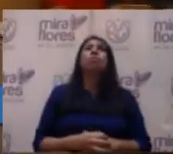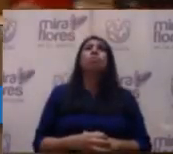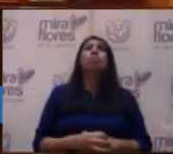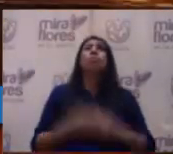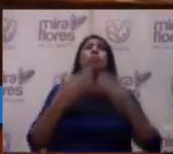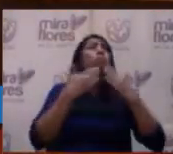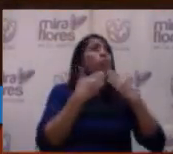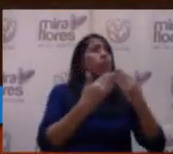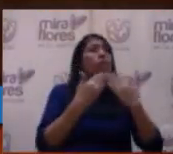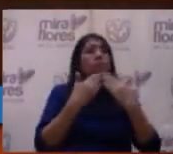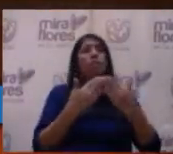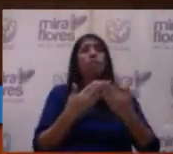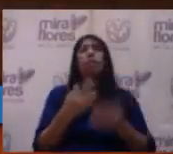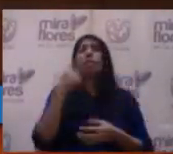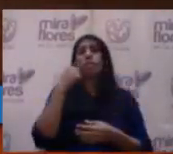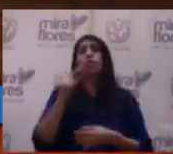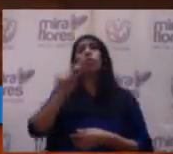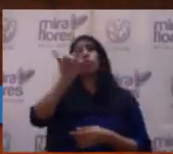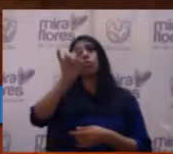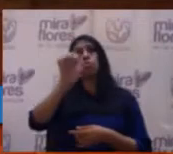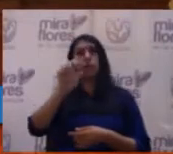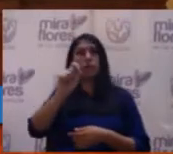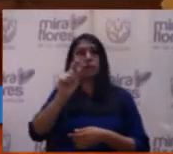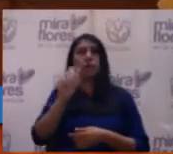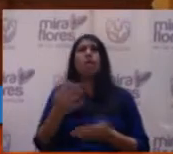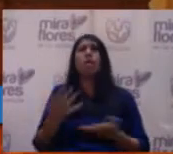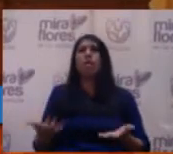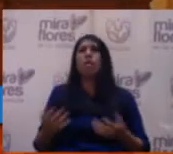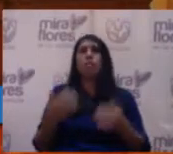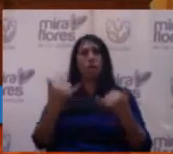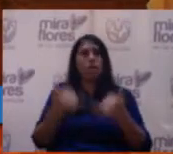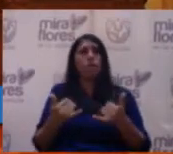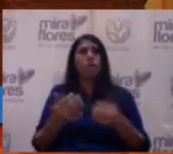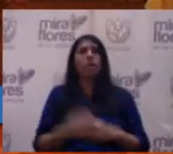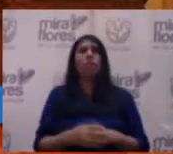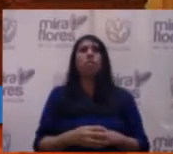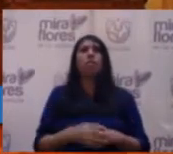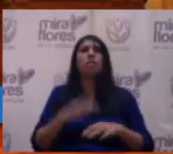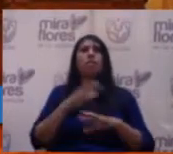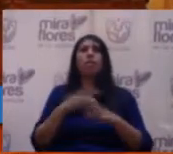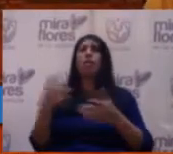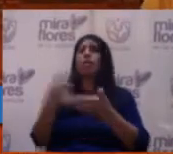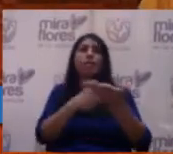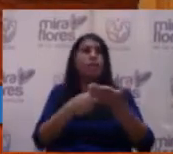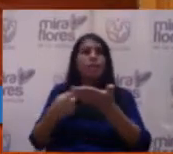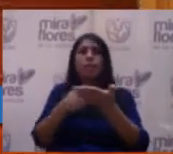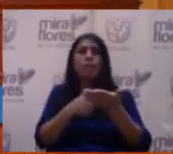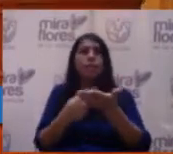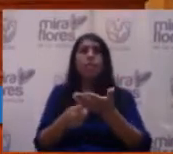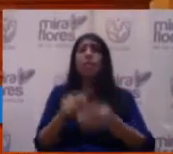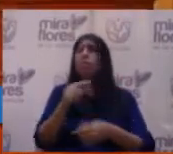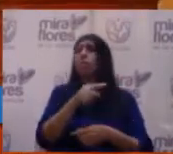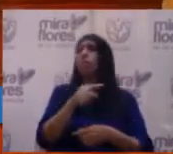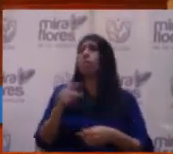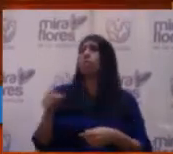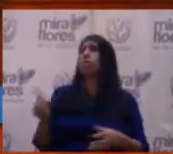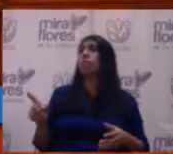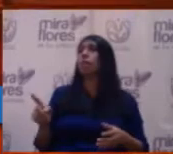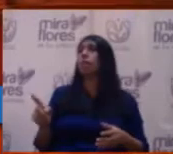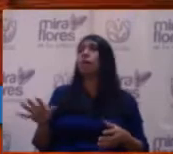Y muchas gracias, señor Tuesta. Vamos a hacer lo siguiente para poder agotar el debate. Si tuviese